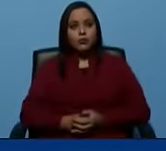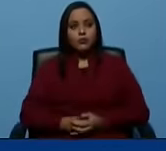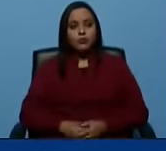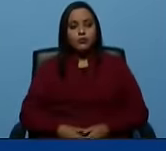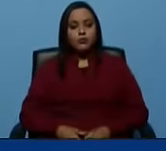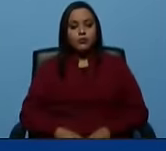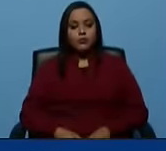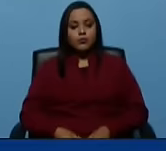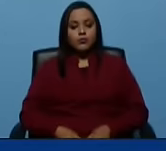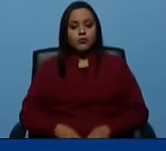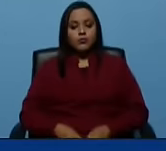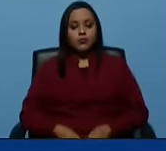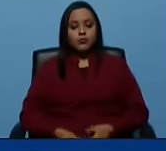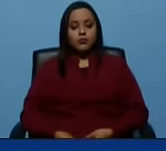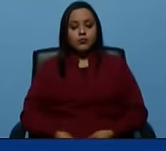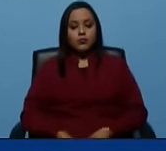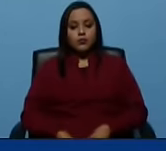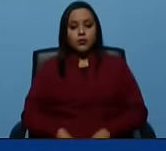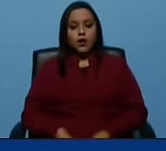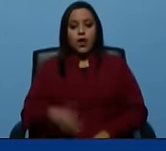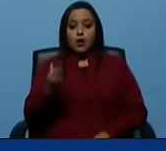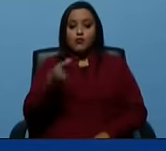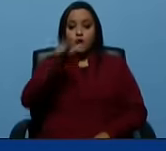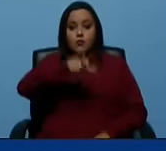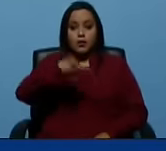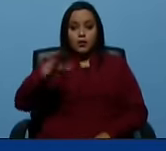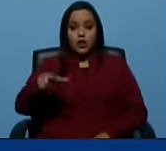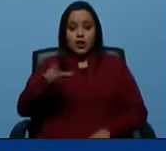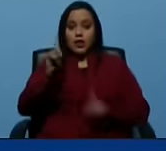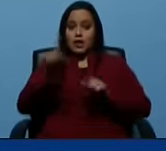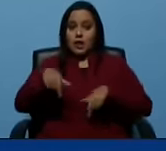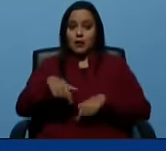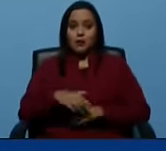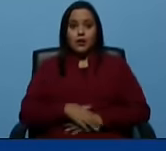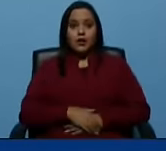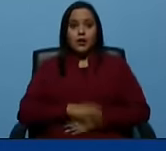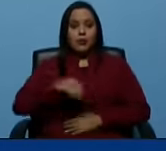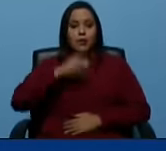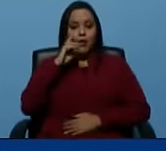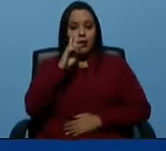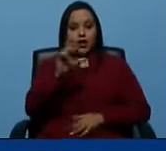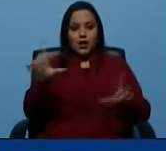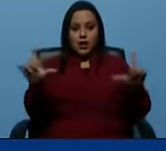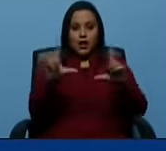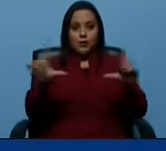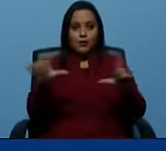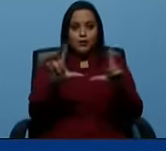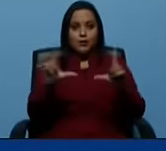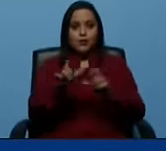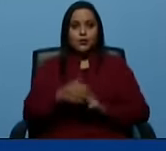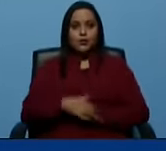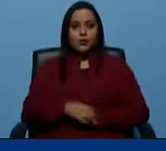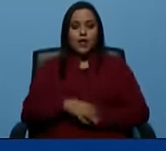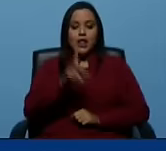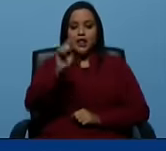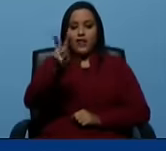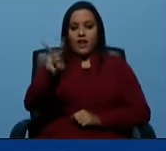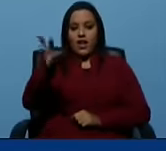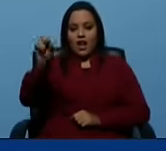Hay mucha gente que además puede verlo por televisión, por TDA en Venezuela.